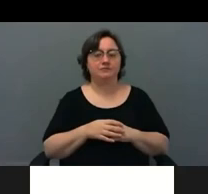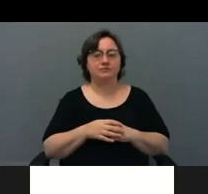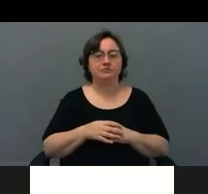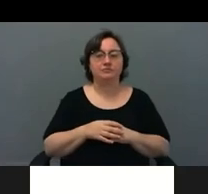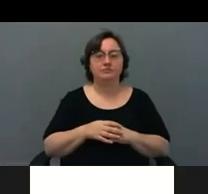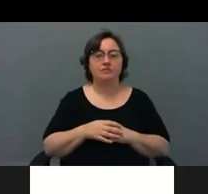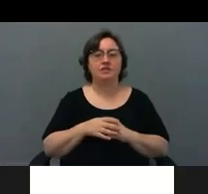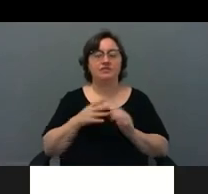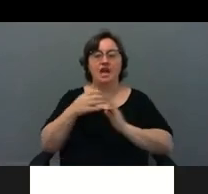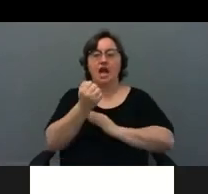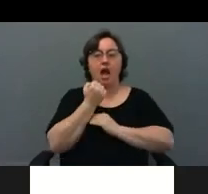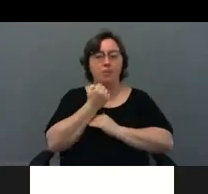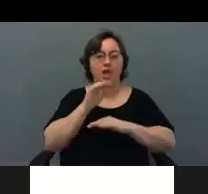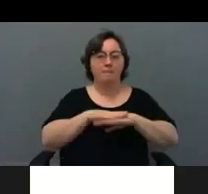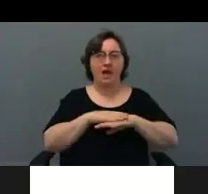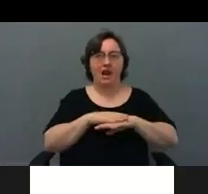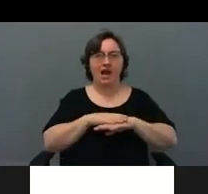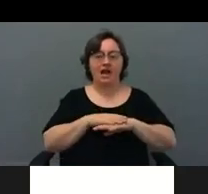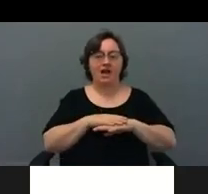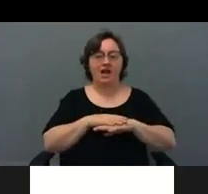Es un apoyo para estar lo más cerca